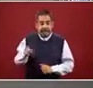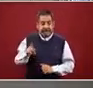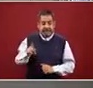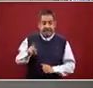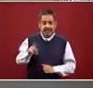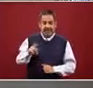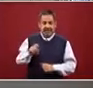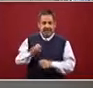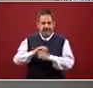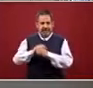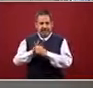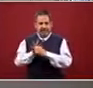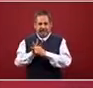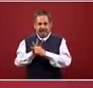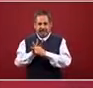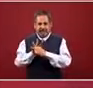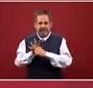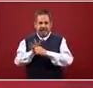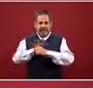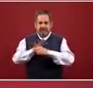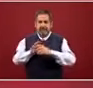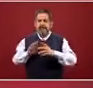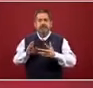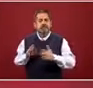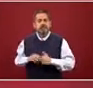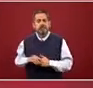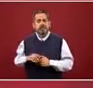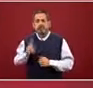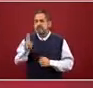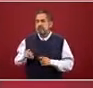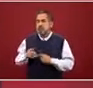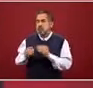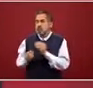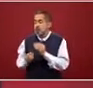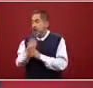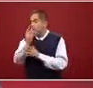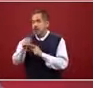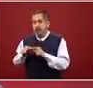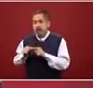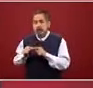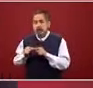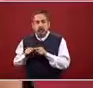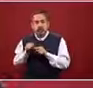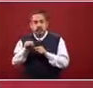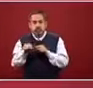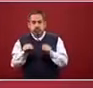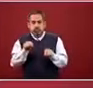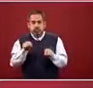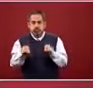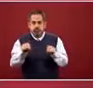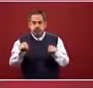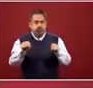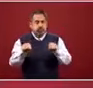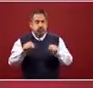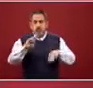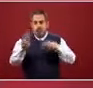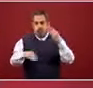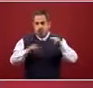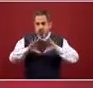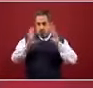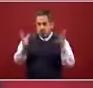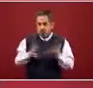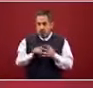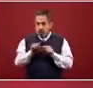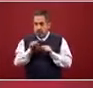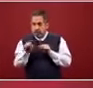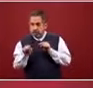puede ocurrir o ocurre frecuentemente con los virus emergentes, van afectando distintas partes del mundo y